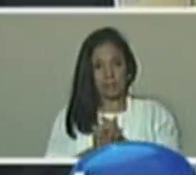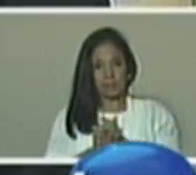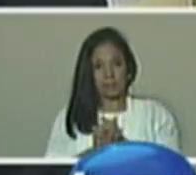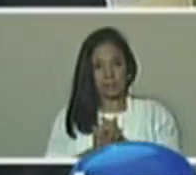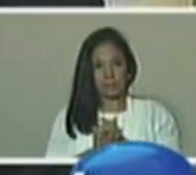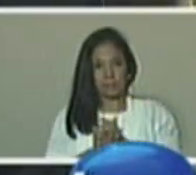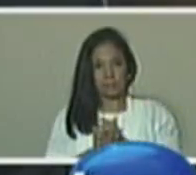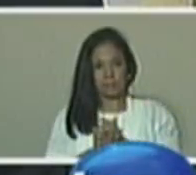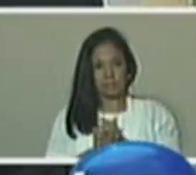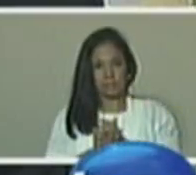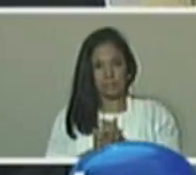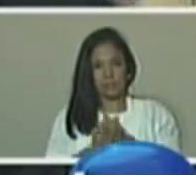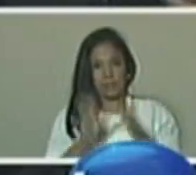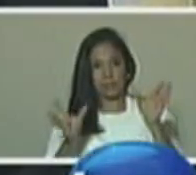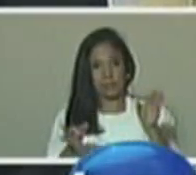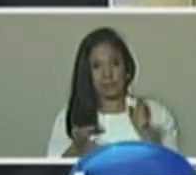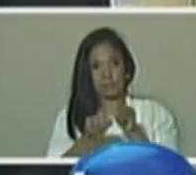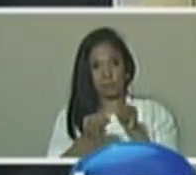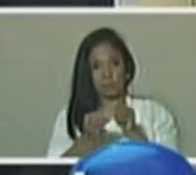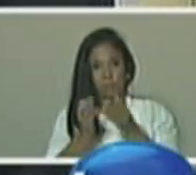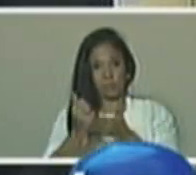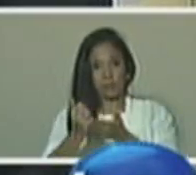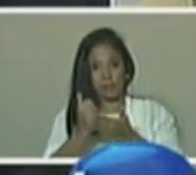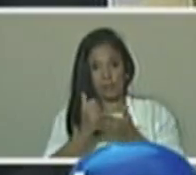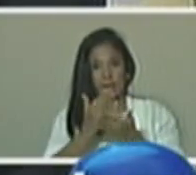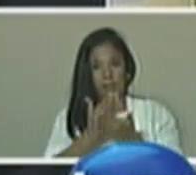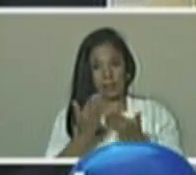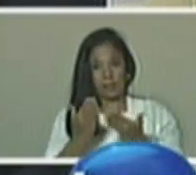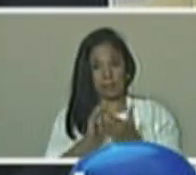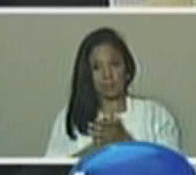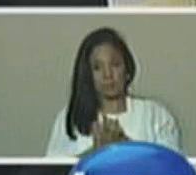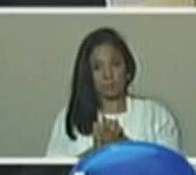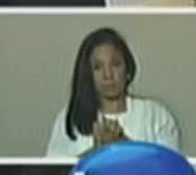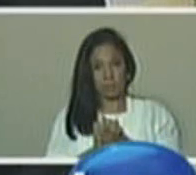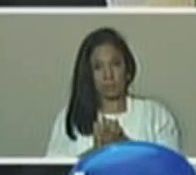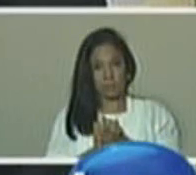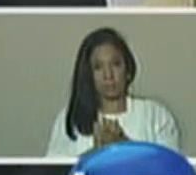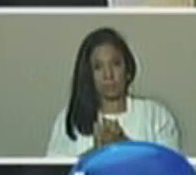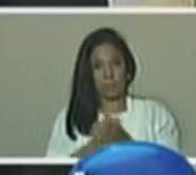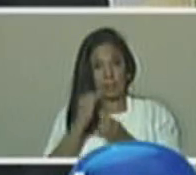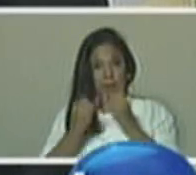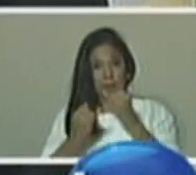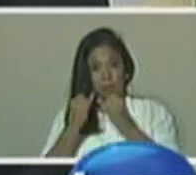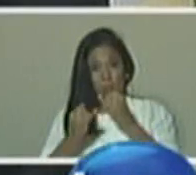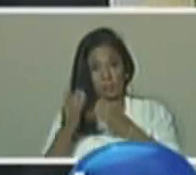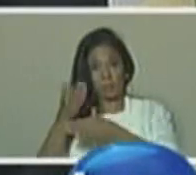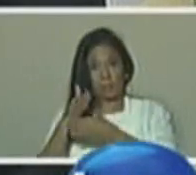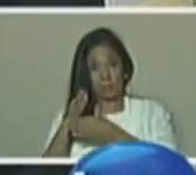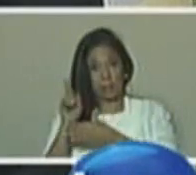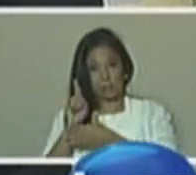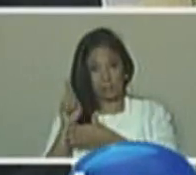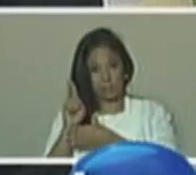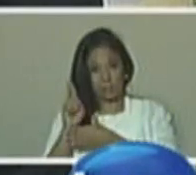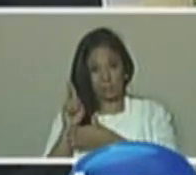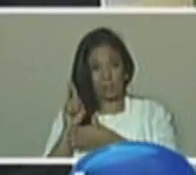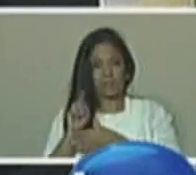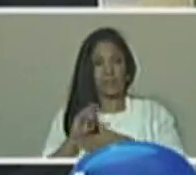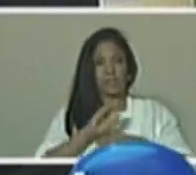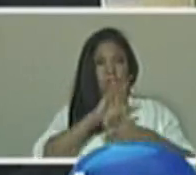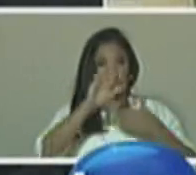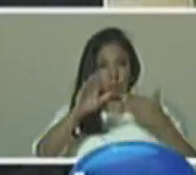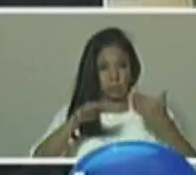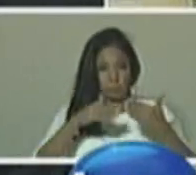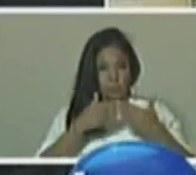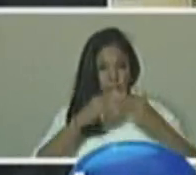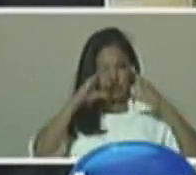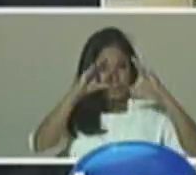ganador o ganadora del concurso. Así o sea es. Que no es nada más válida la última ronda de ellos, sino el desempeño durante toda